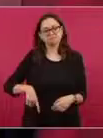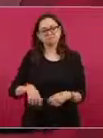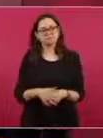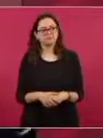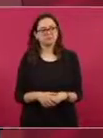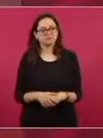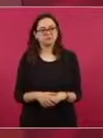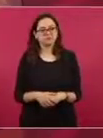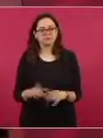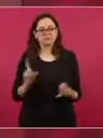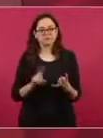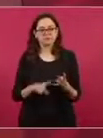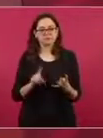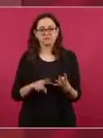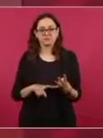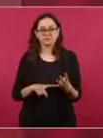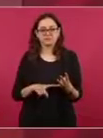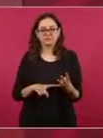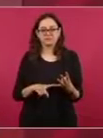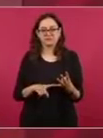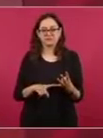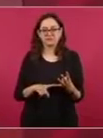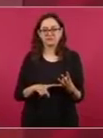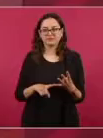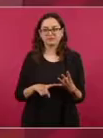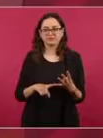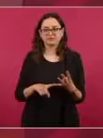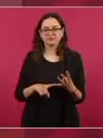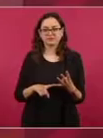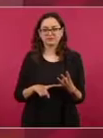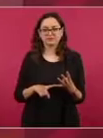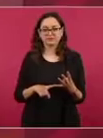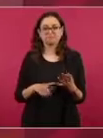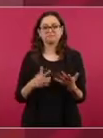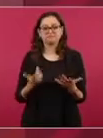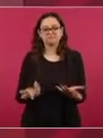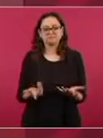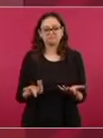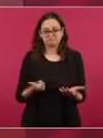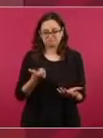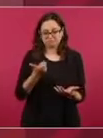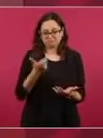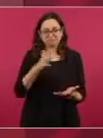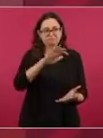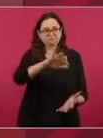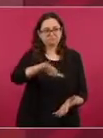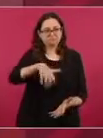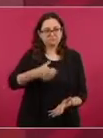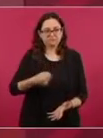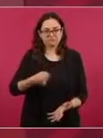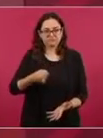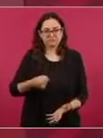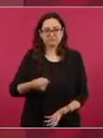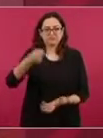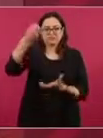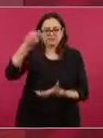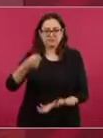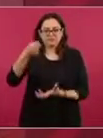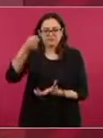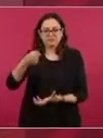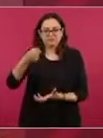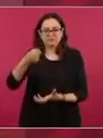y liberar todos esos fondos que se ahorran para